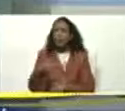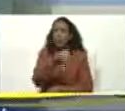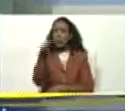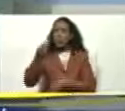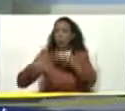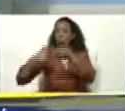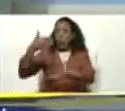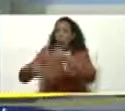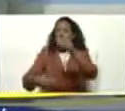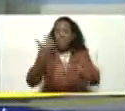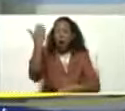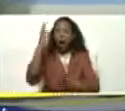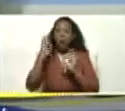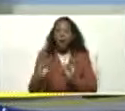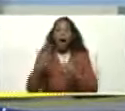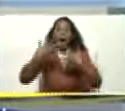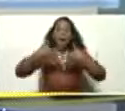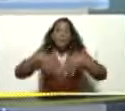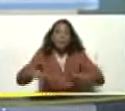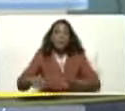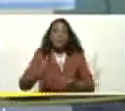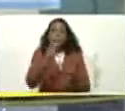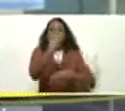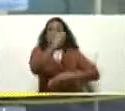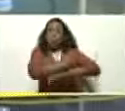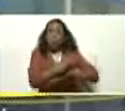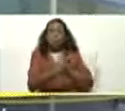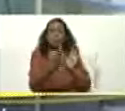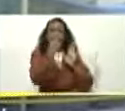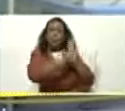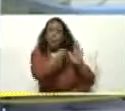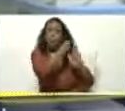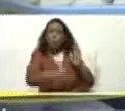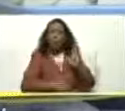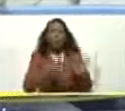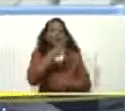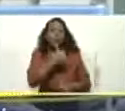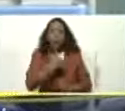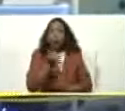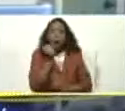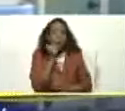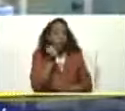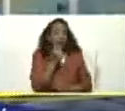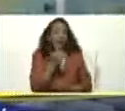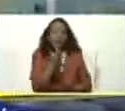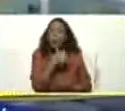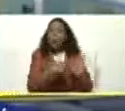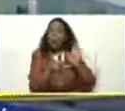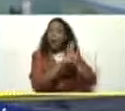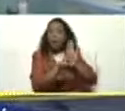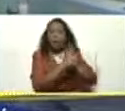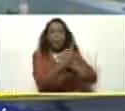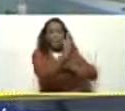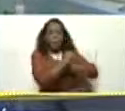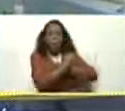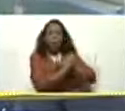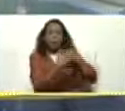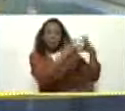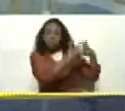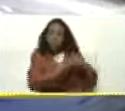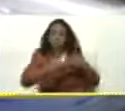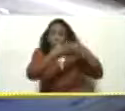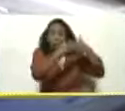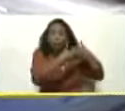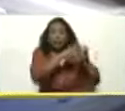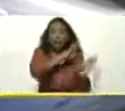Generación a pesar de lo que usted decía de las sanciones injustas criminales e leg ales que se le han generado al